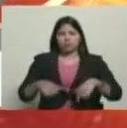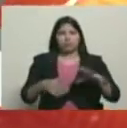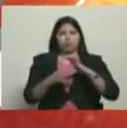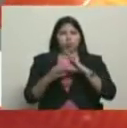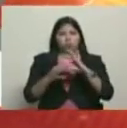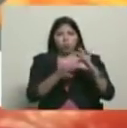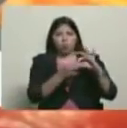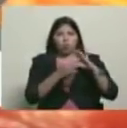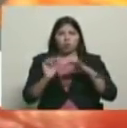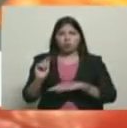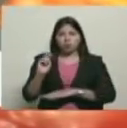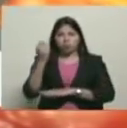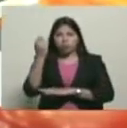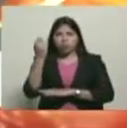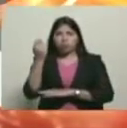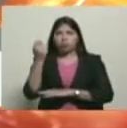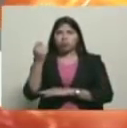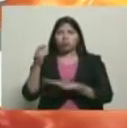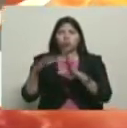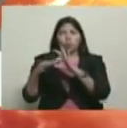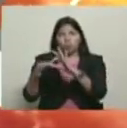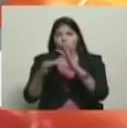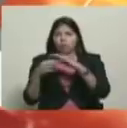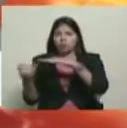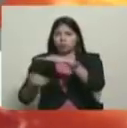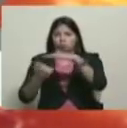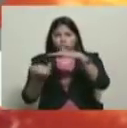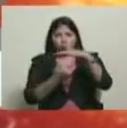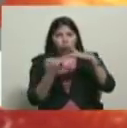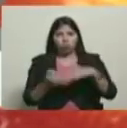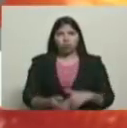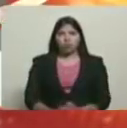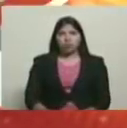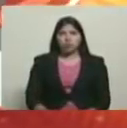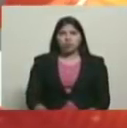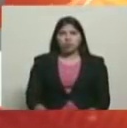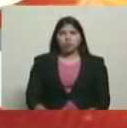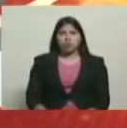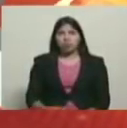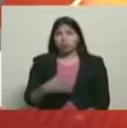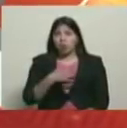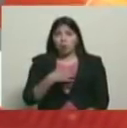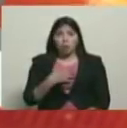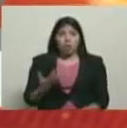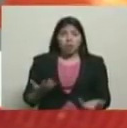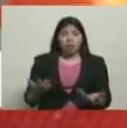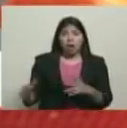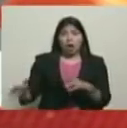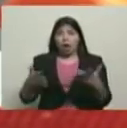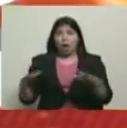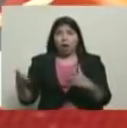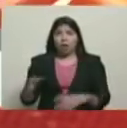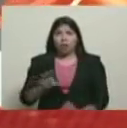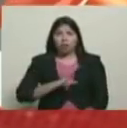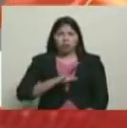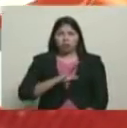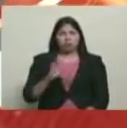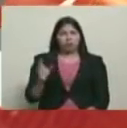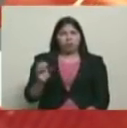institucional de nuestro pueblo, sino de actuar sin que nos tiemble el pulso, de actuar sin que